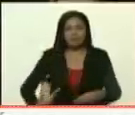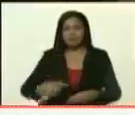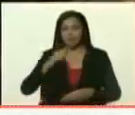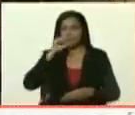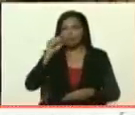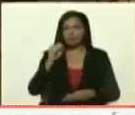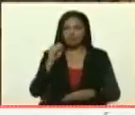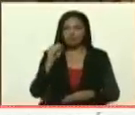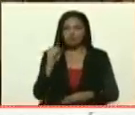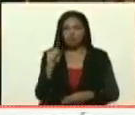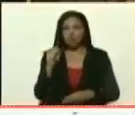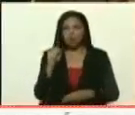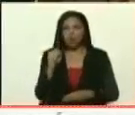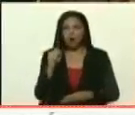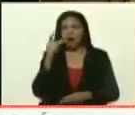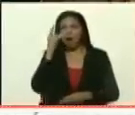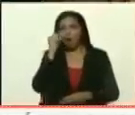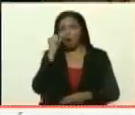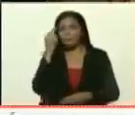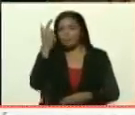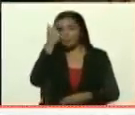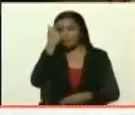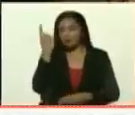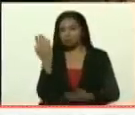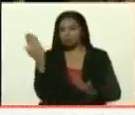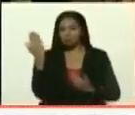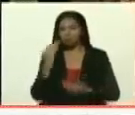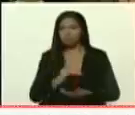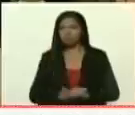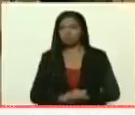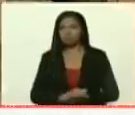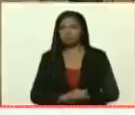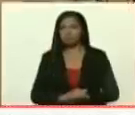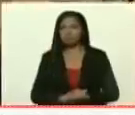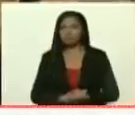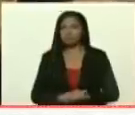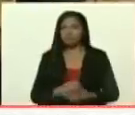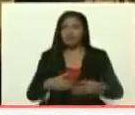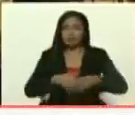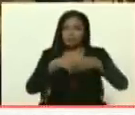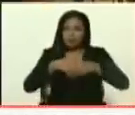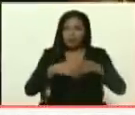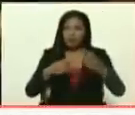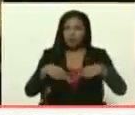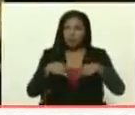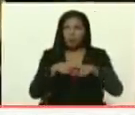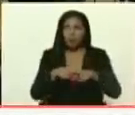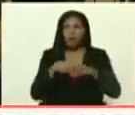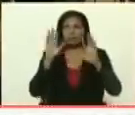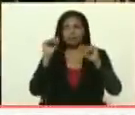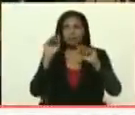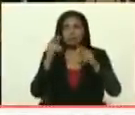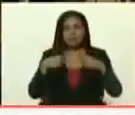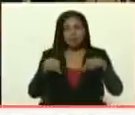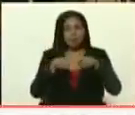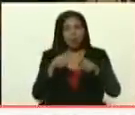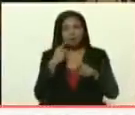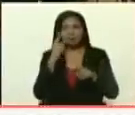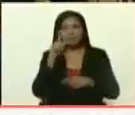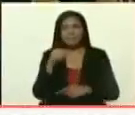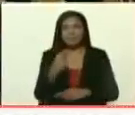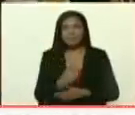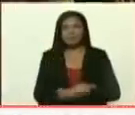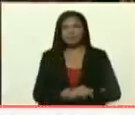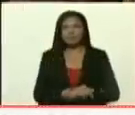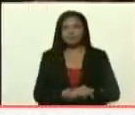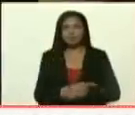Maduro Moros, a Srisrit Ravid Shankar, allí en ese estrechón de mano, en esa despedida. También,